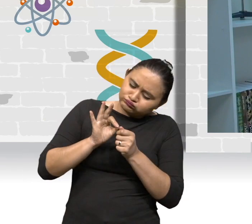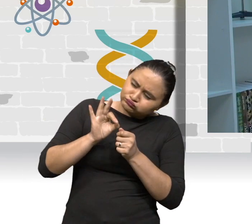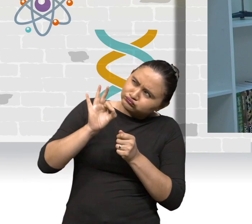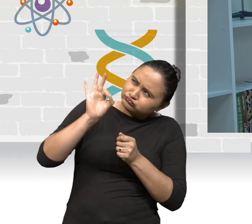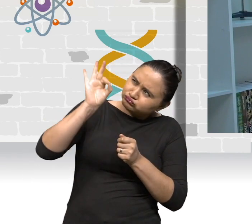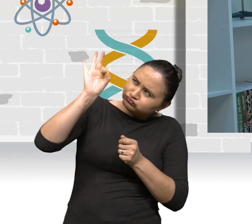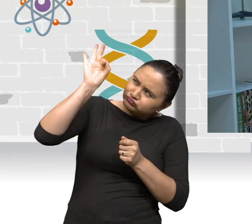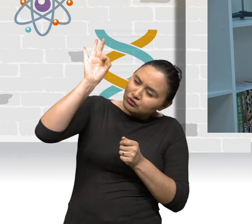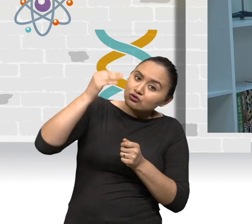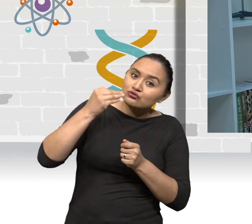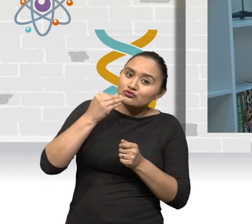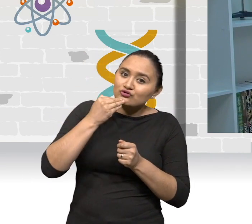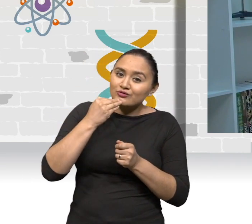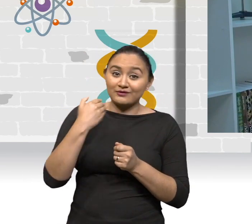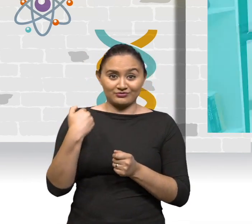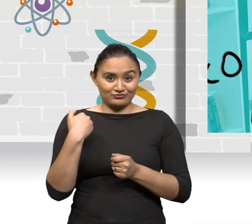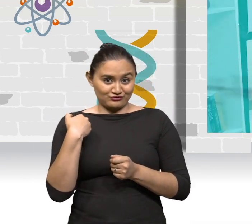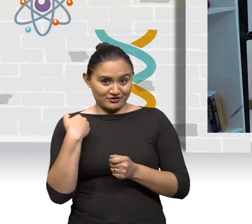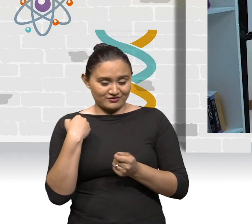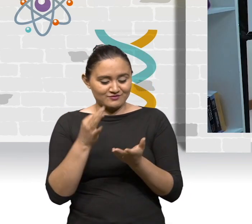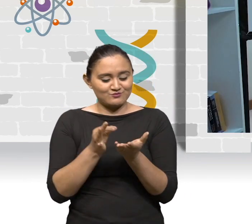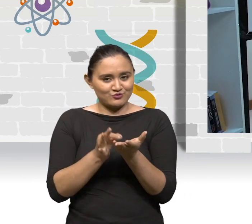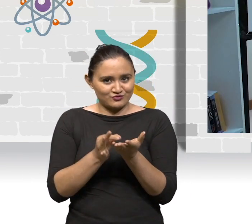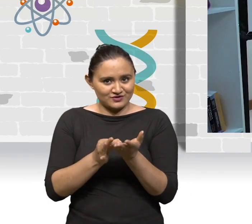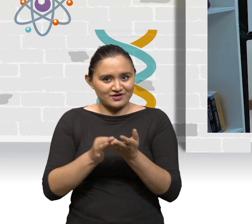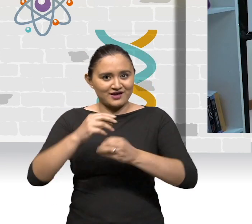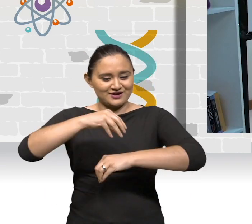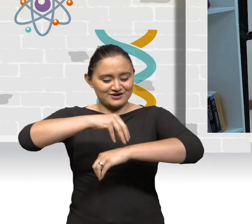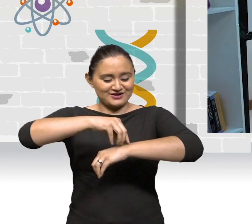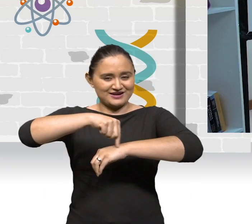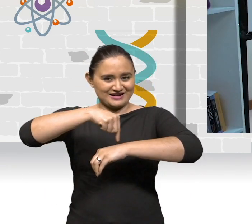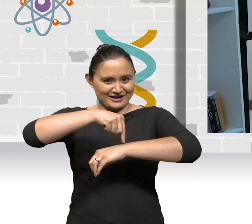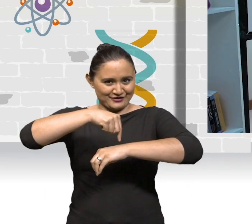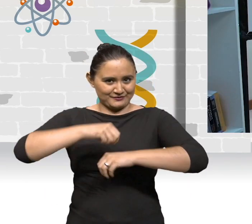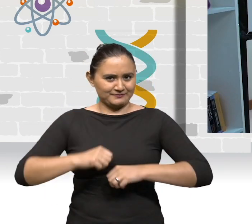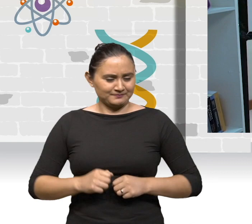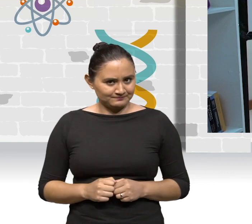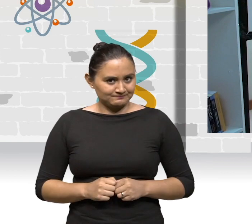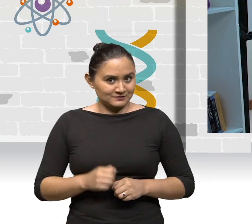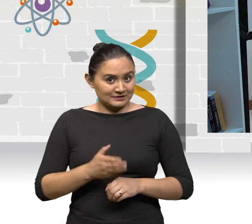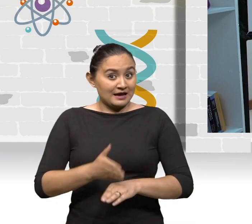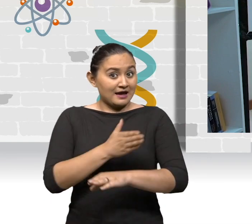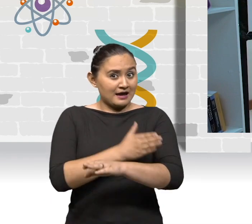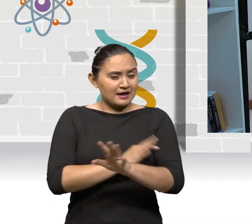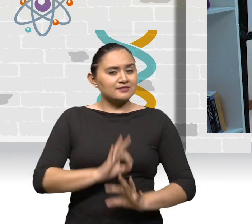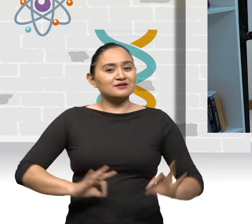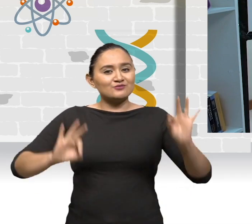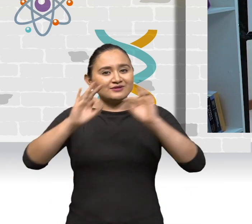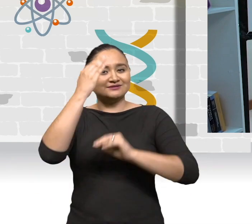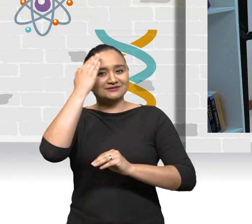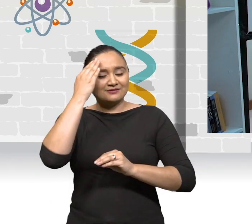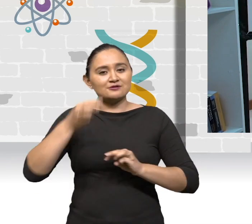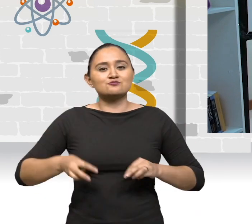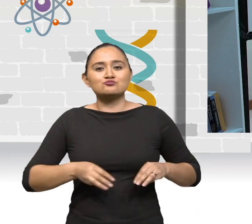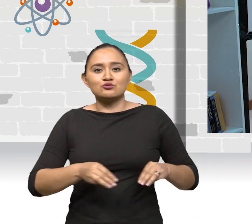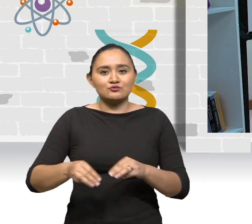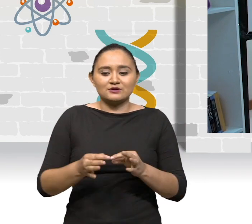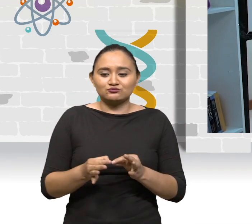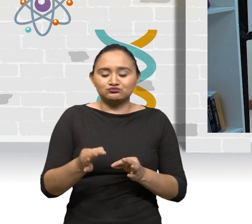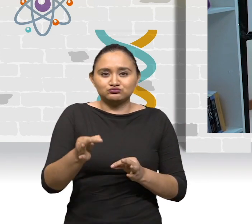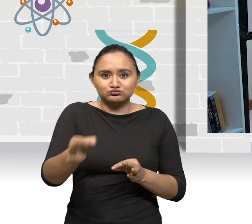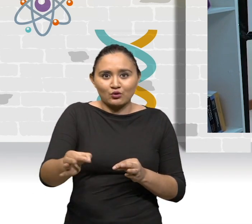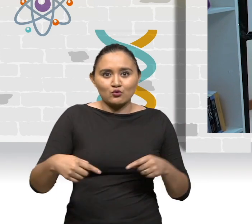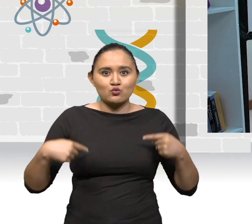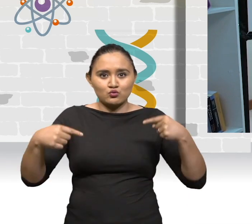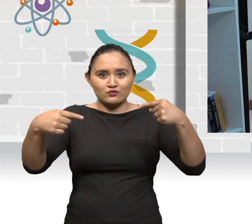de una moneda y de un reloj? Para esto necesitamos conocer sobre el movimiento rectilíneo uniformemente variado.